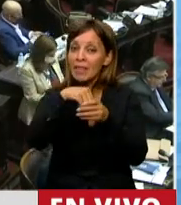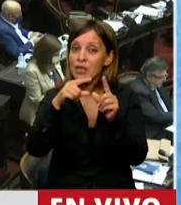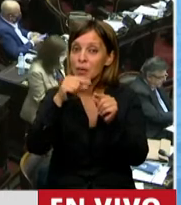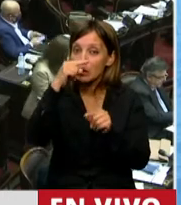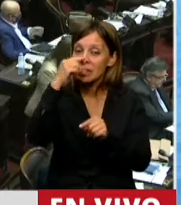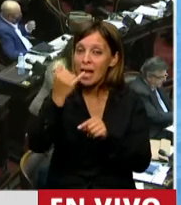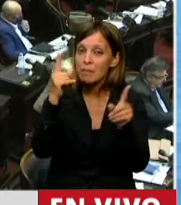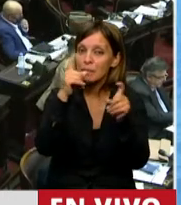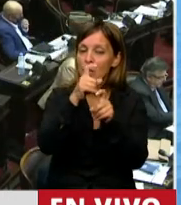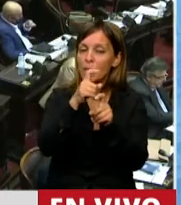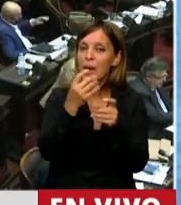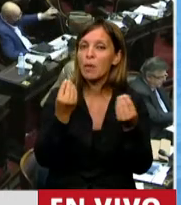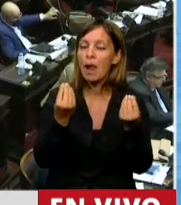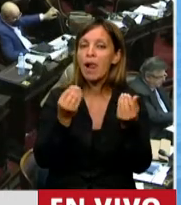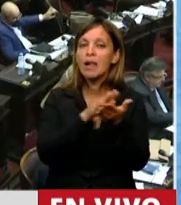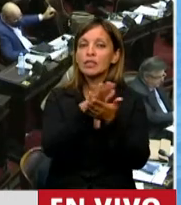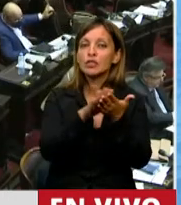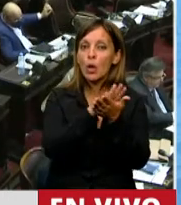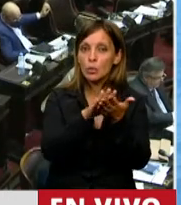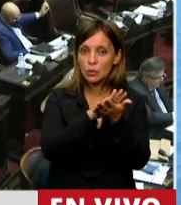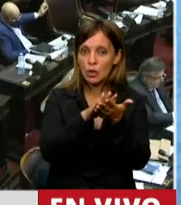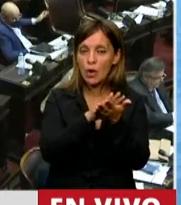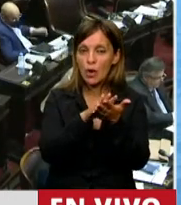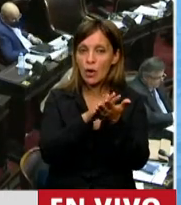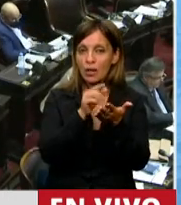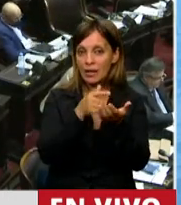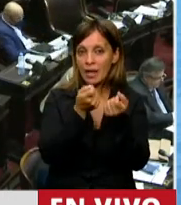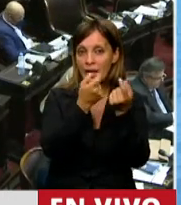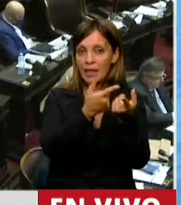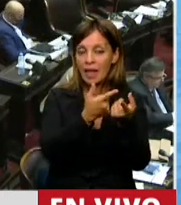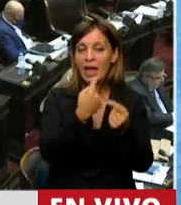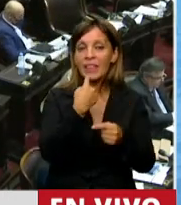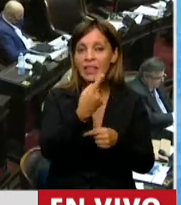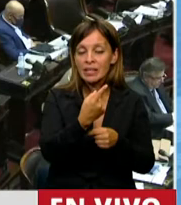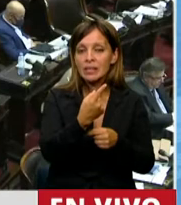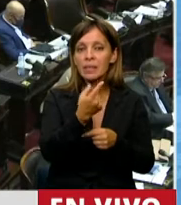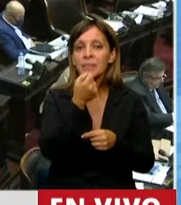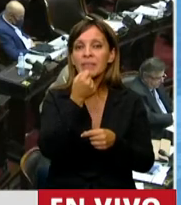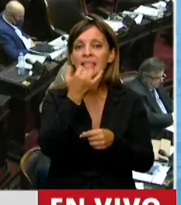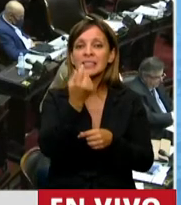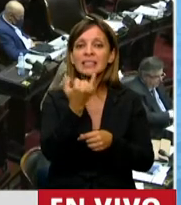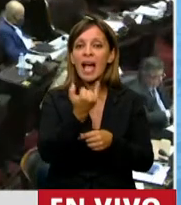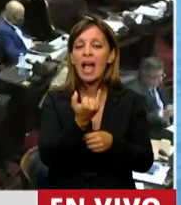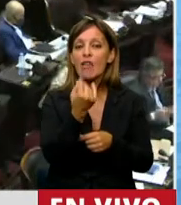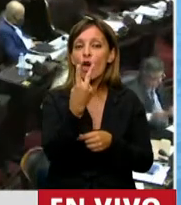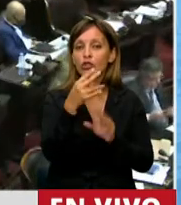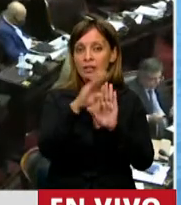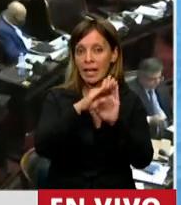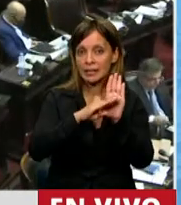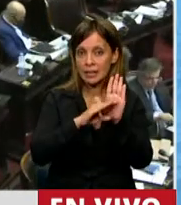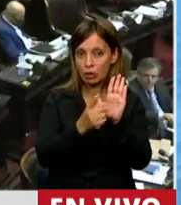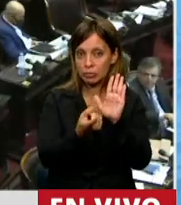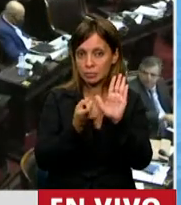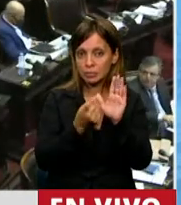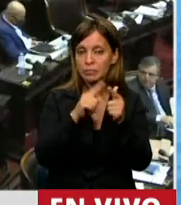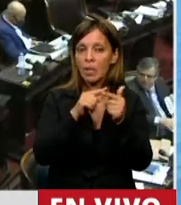que la solución que establece dispara en el caso que se verifiquen dos requisitos: